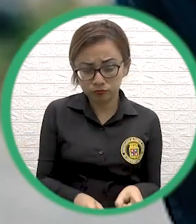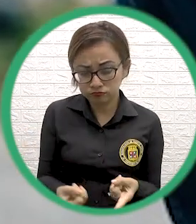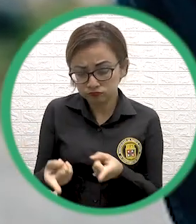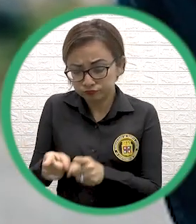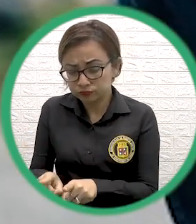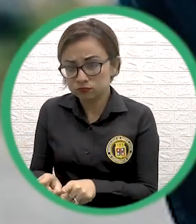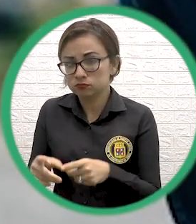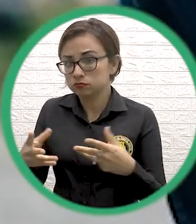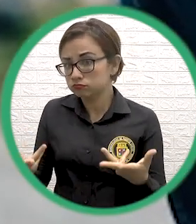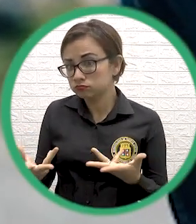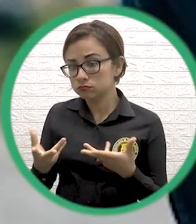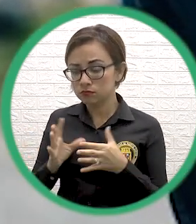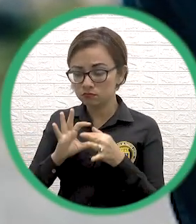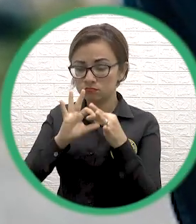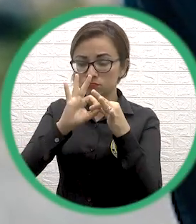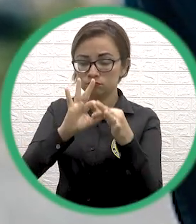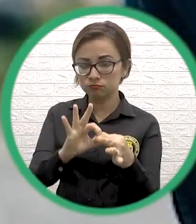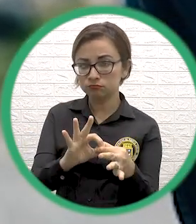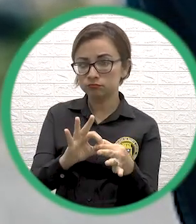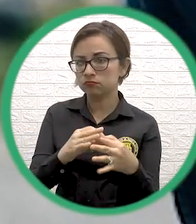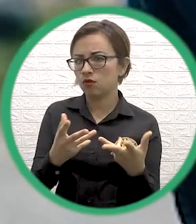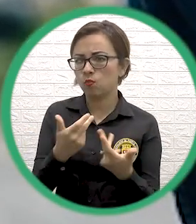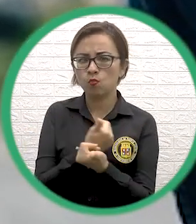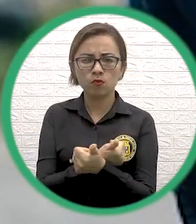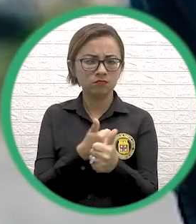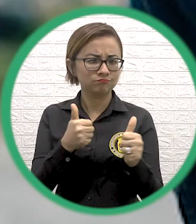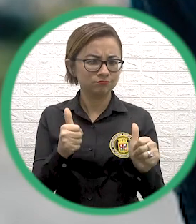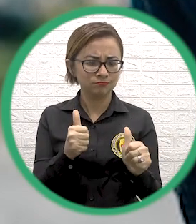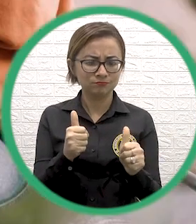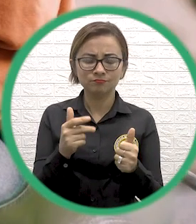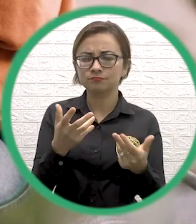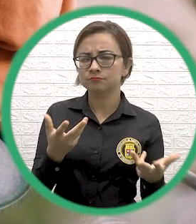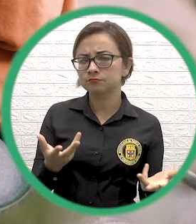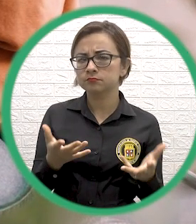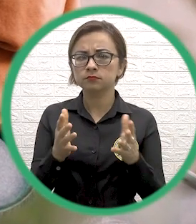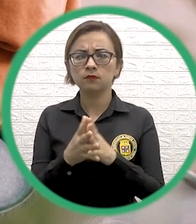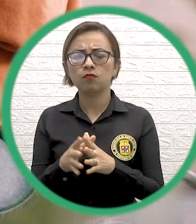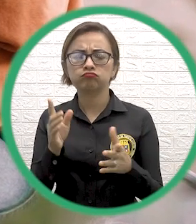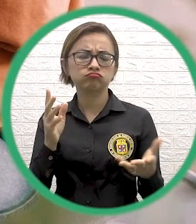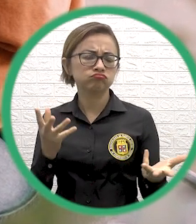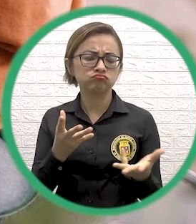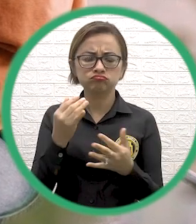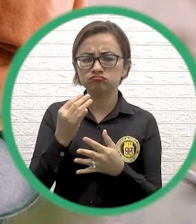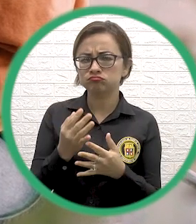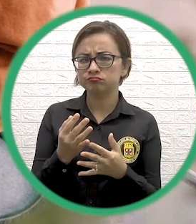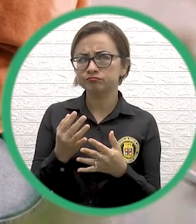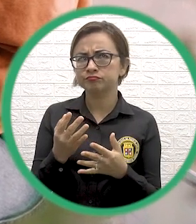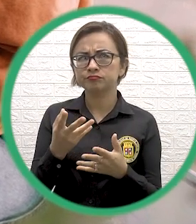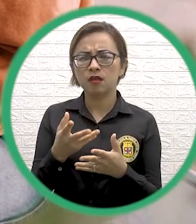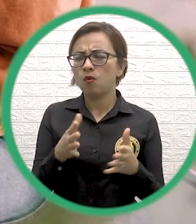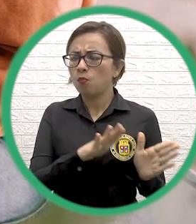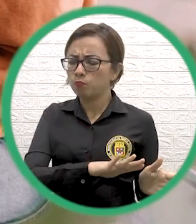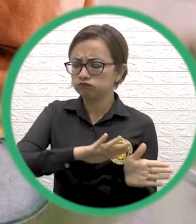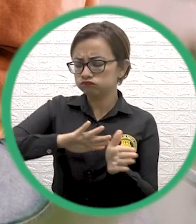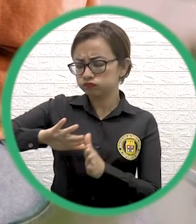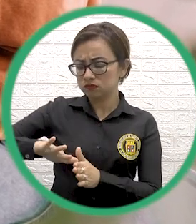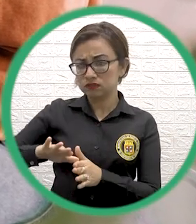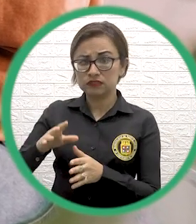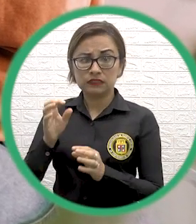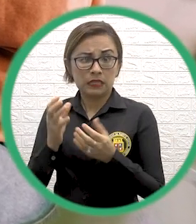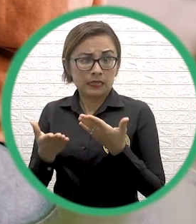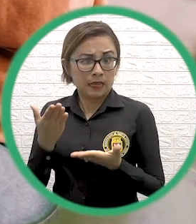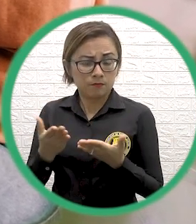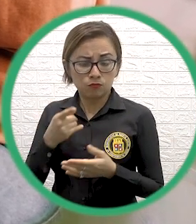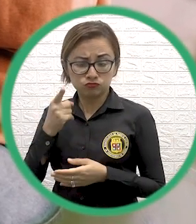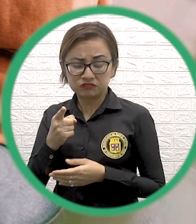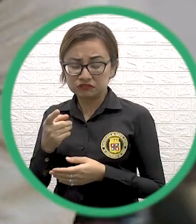conllevan los vínculos entre las personas, sea el tipo de relación que sea, con la finalidad de evadir cualquier tipo de